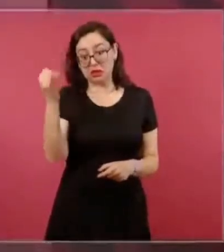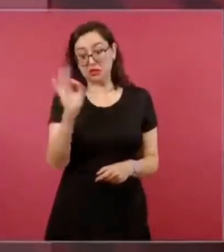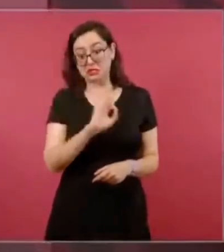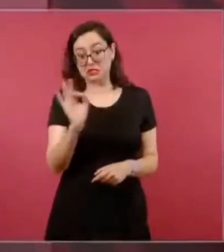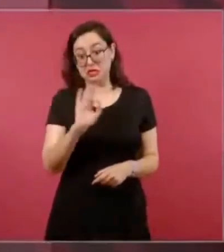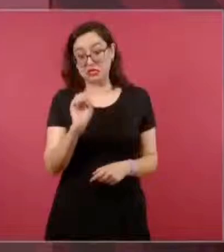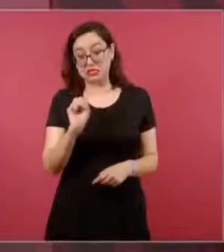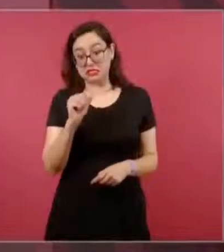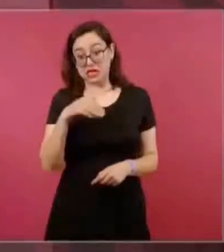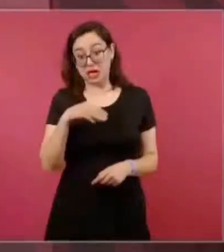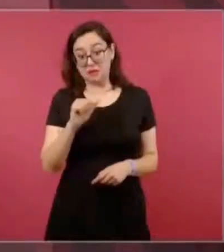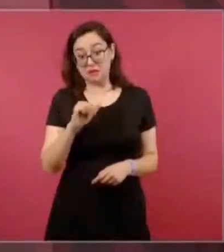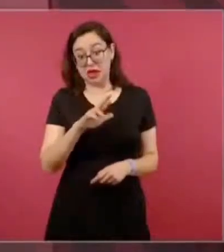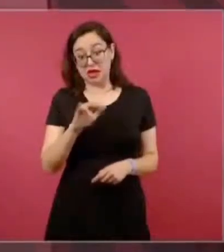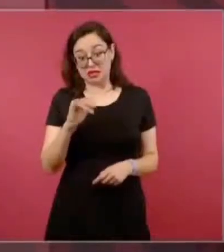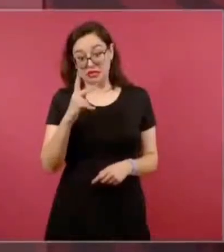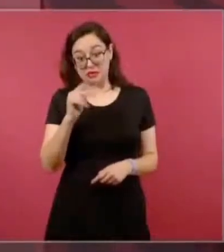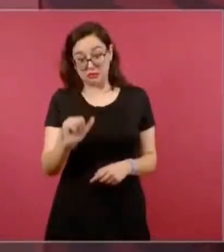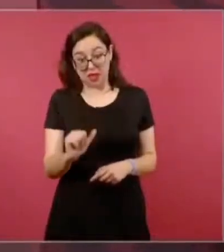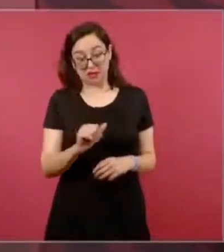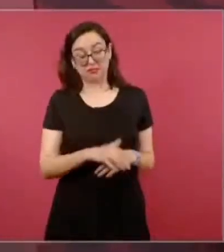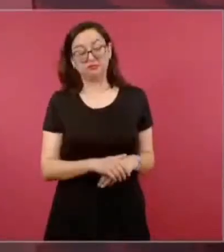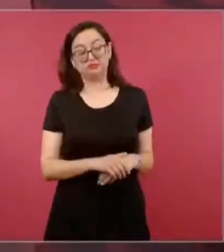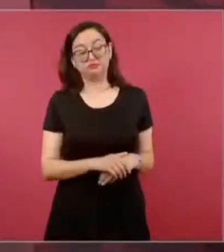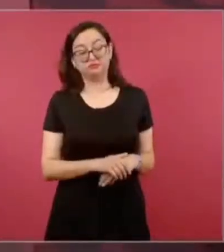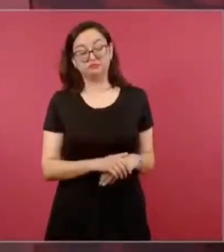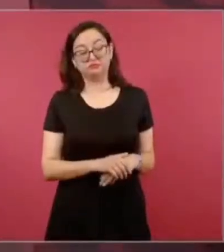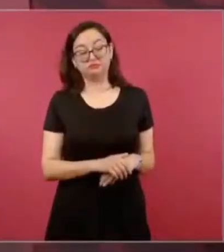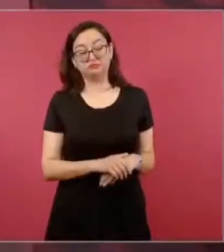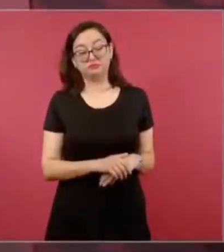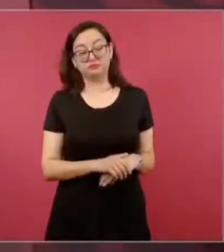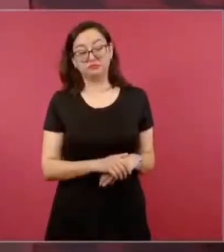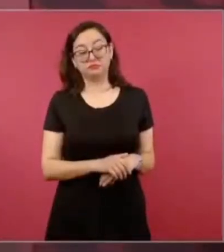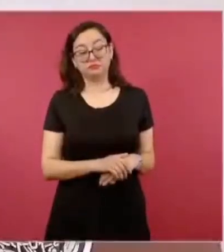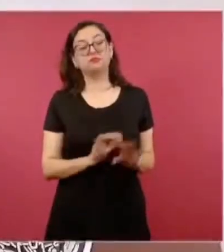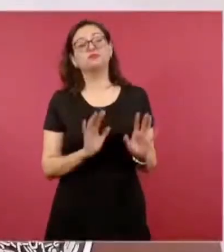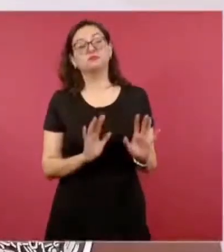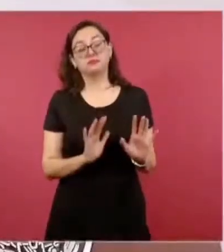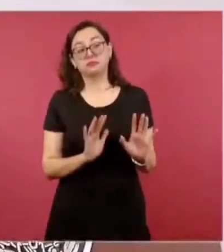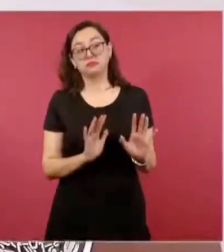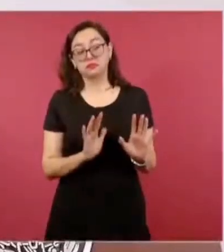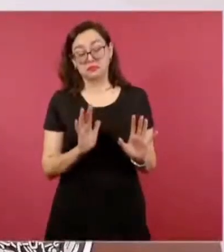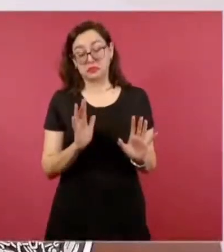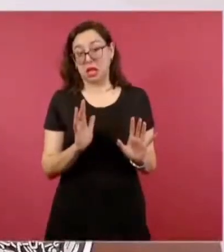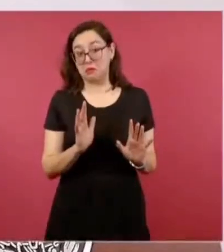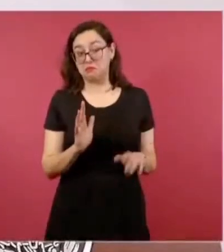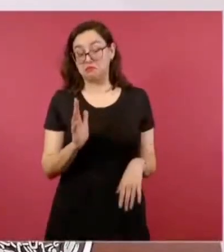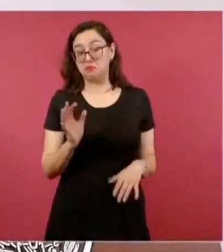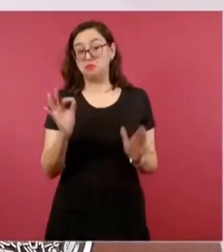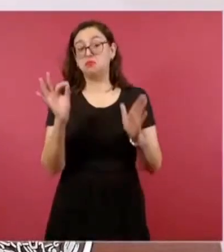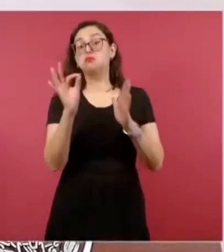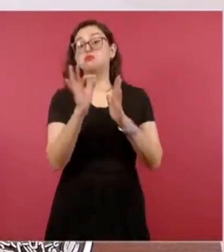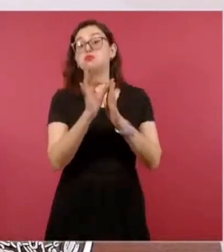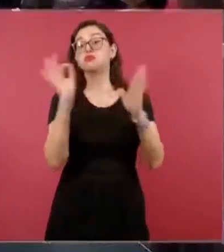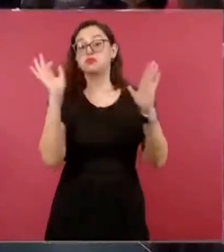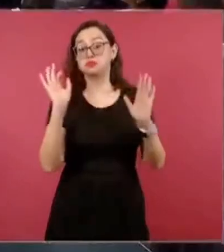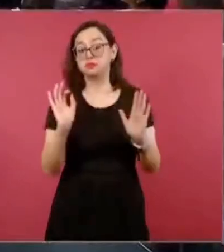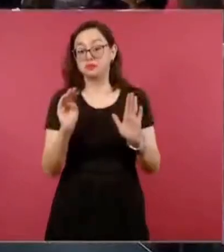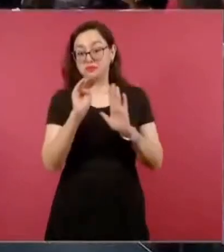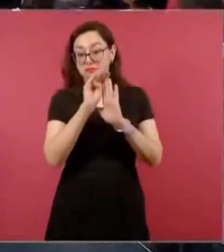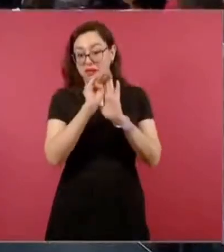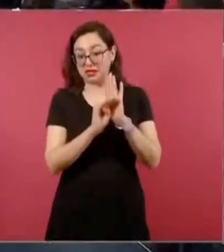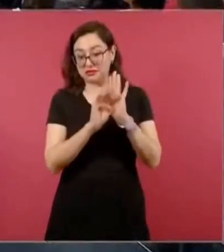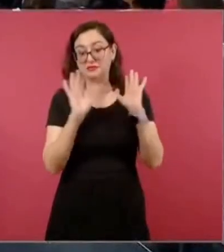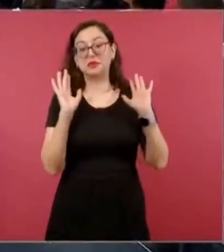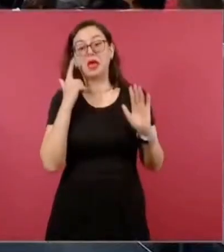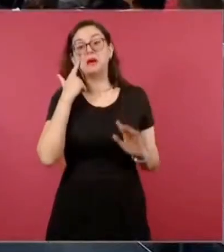una rayita, le vamos a bajar una rayita, pero a ver si está